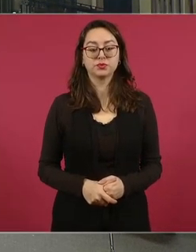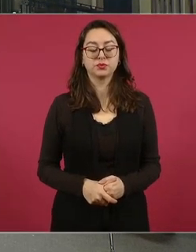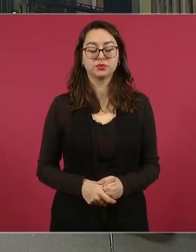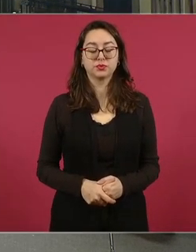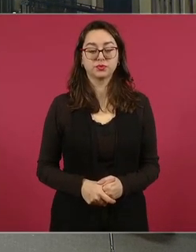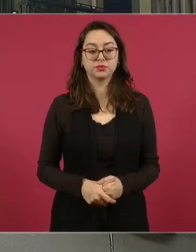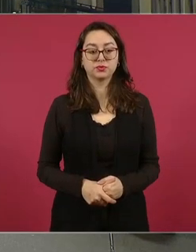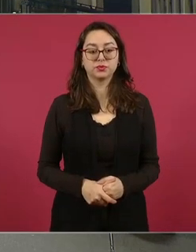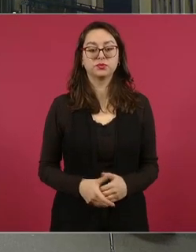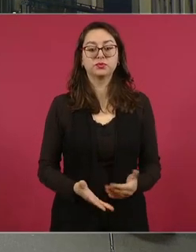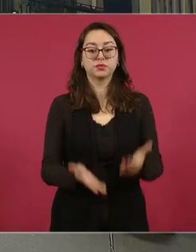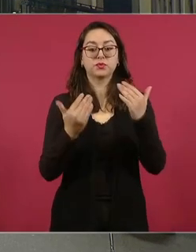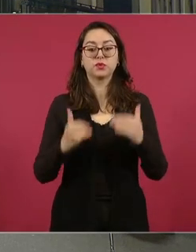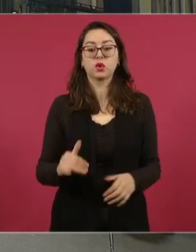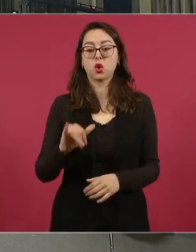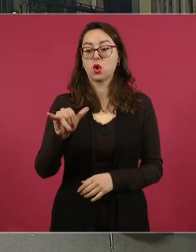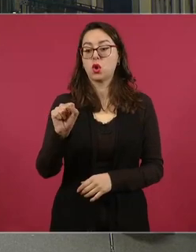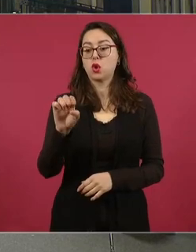José Antonio.